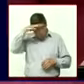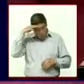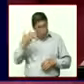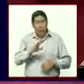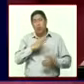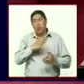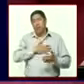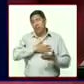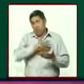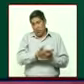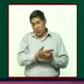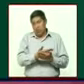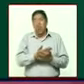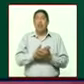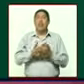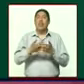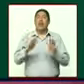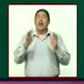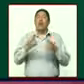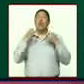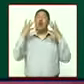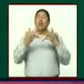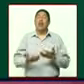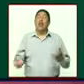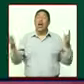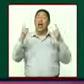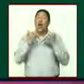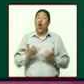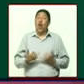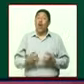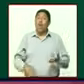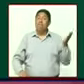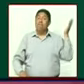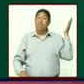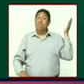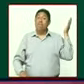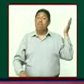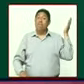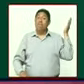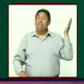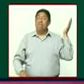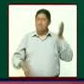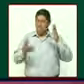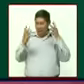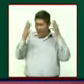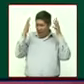su solidaridad. El monto acumulado hasta ahora es de